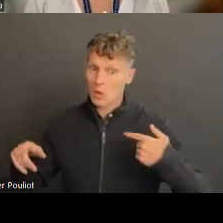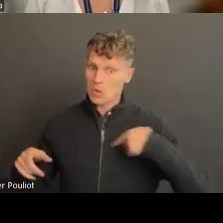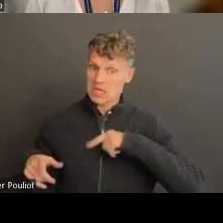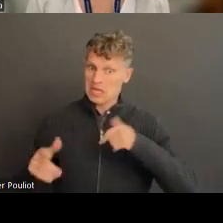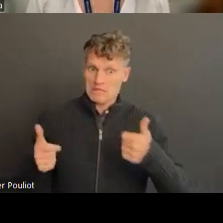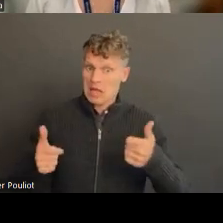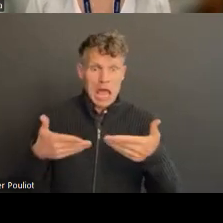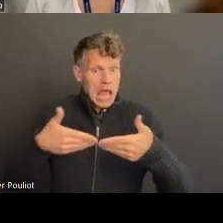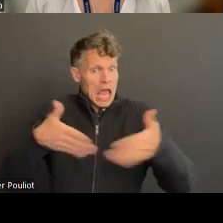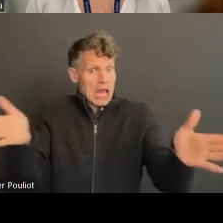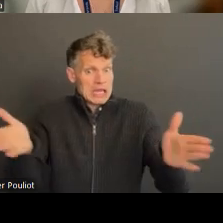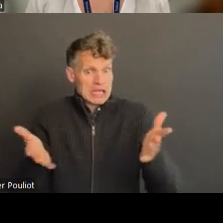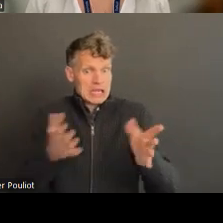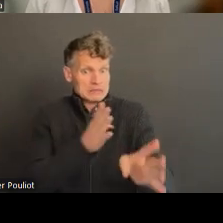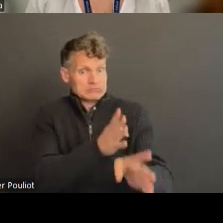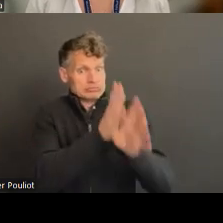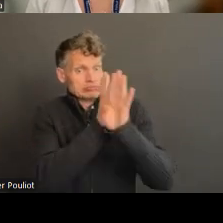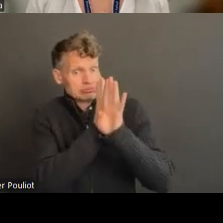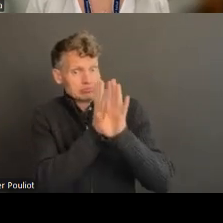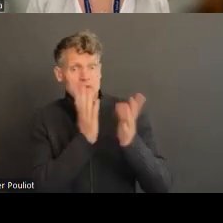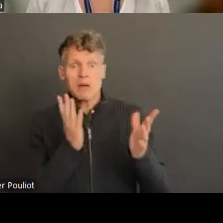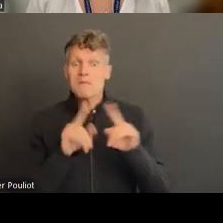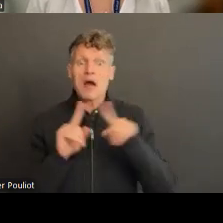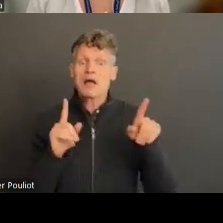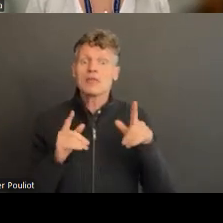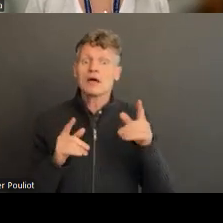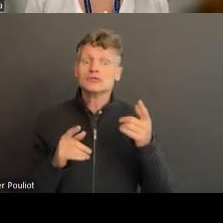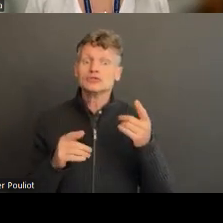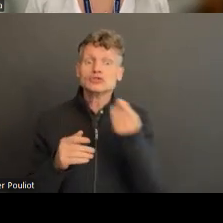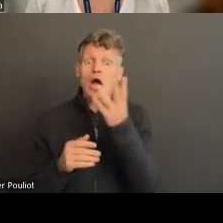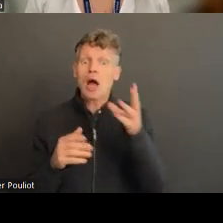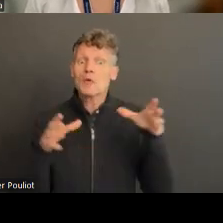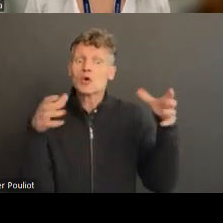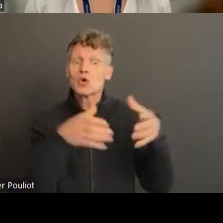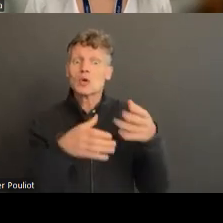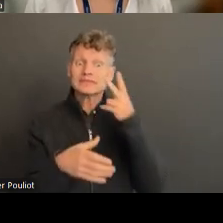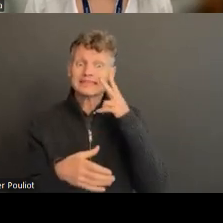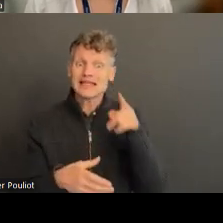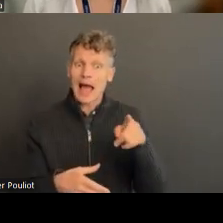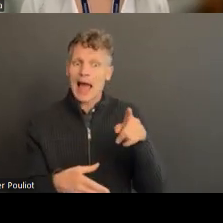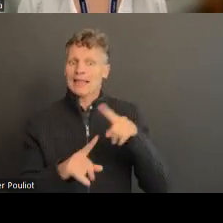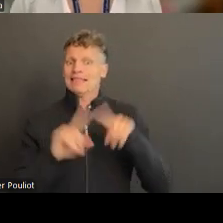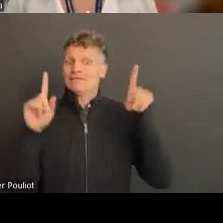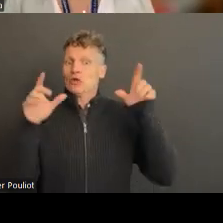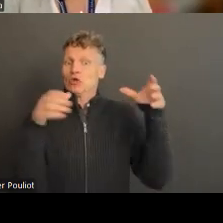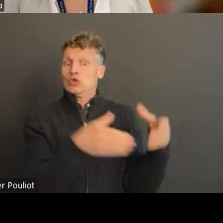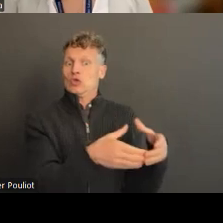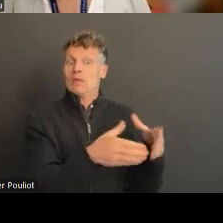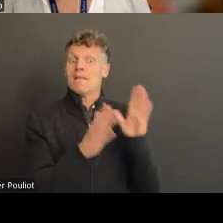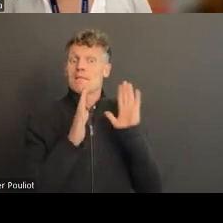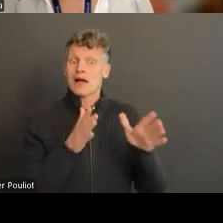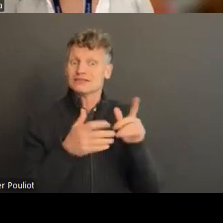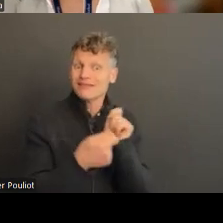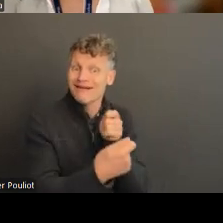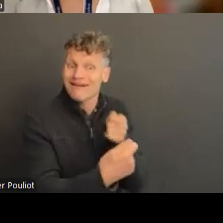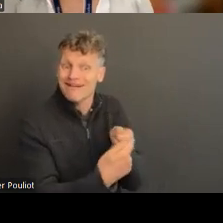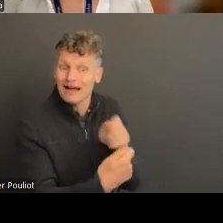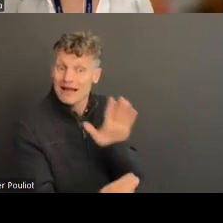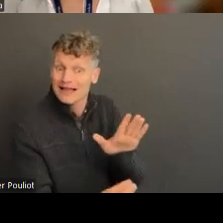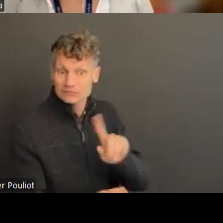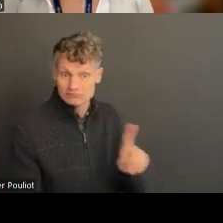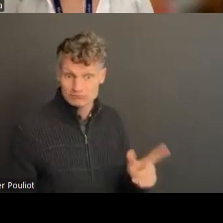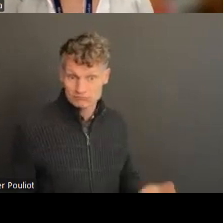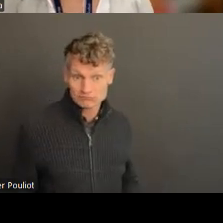participación, mejorar la equidad y también realizar el monitoreo y evaluación. Por otra parte, en el ámbito